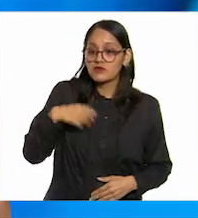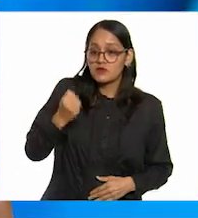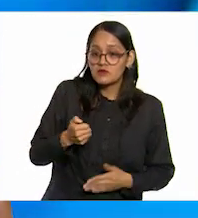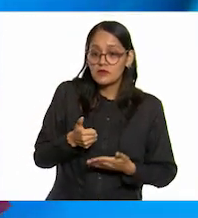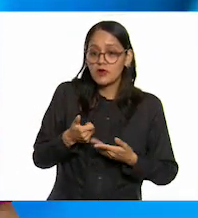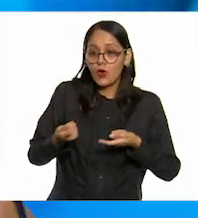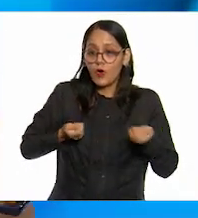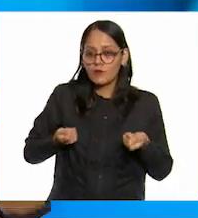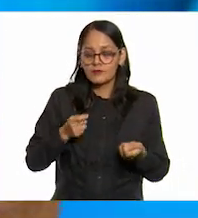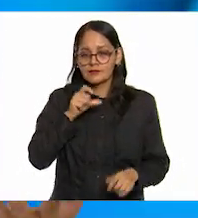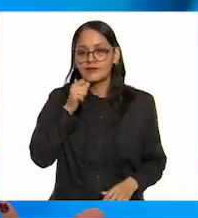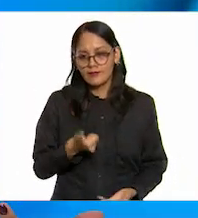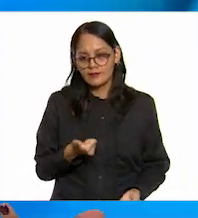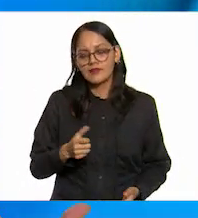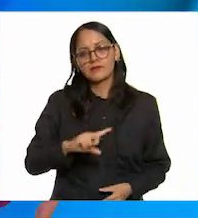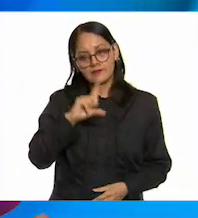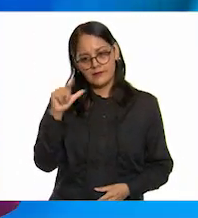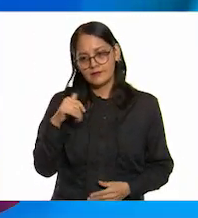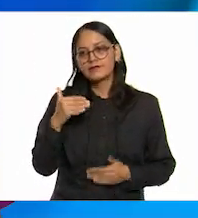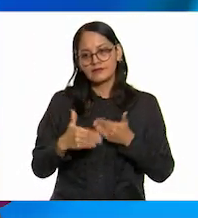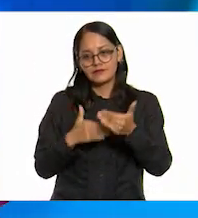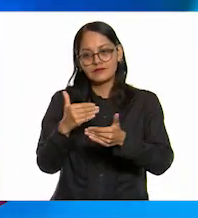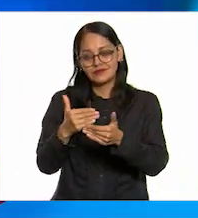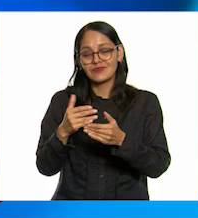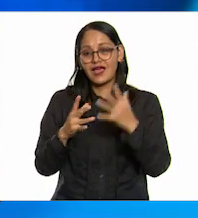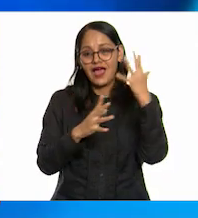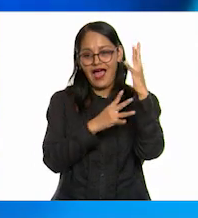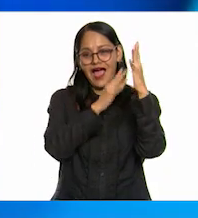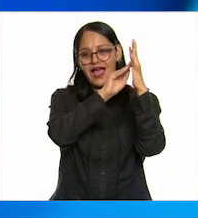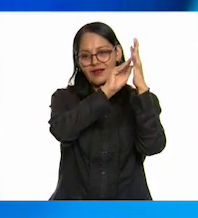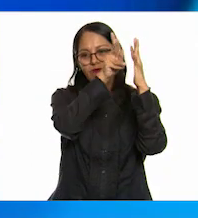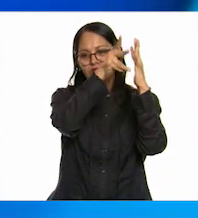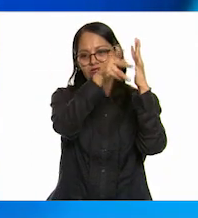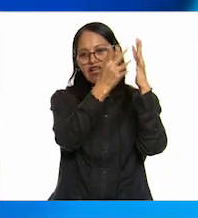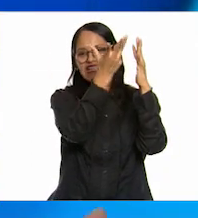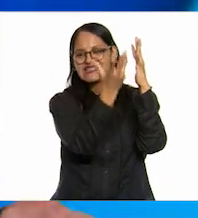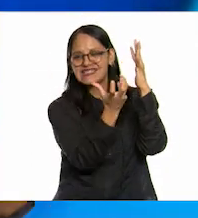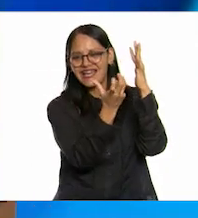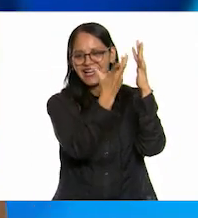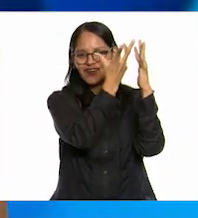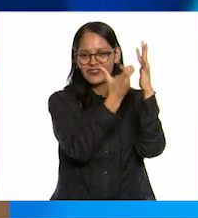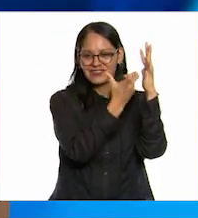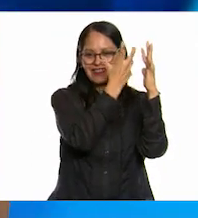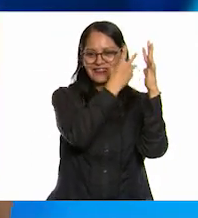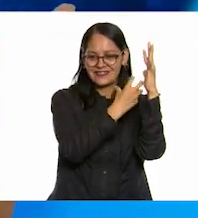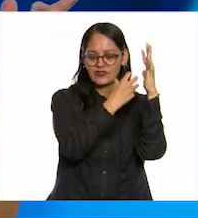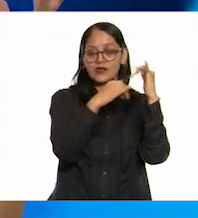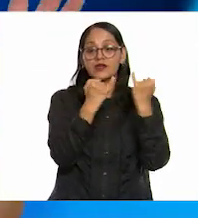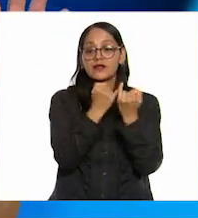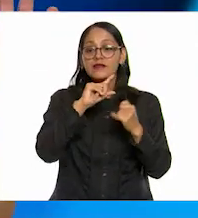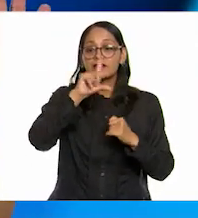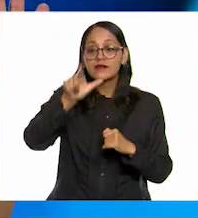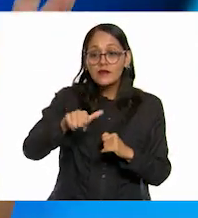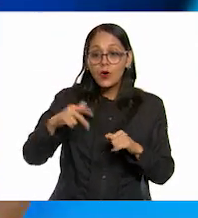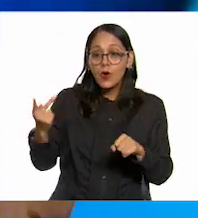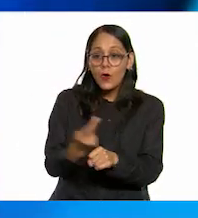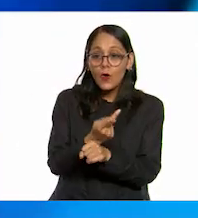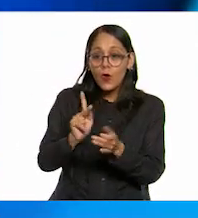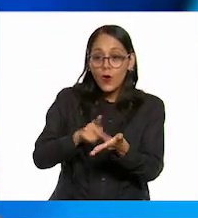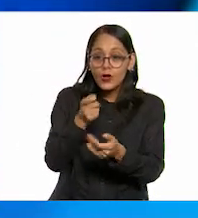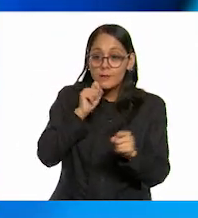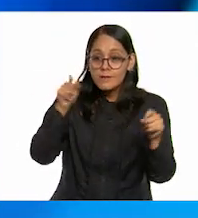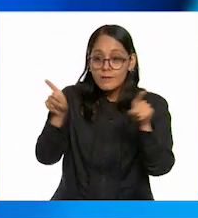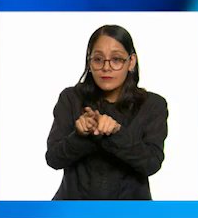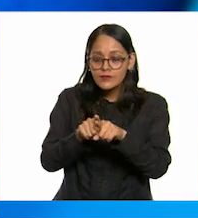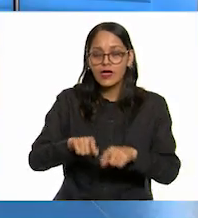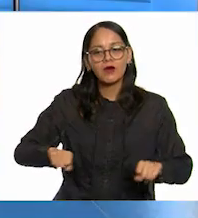que siento, seguramente algunas ramas del árbol se secarán y cada vez que pase algo similar, actuaré de